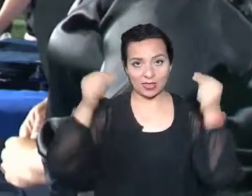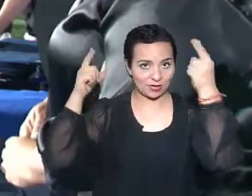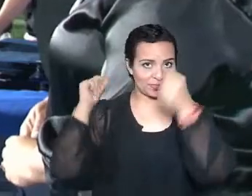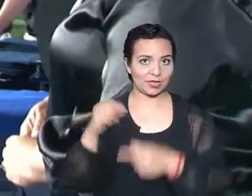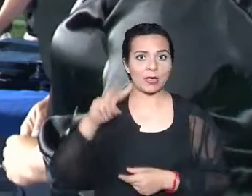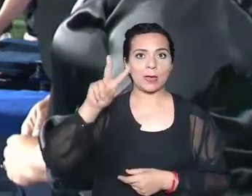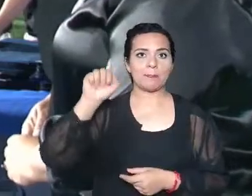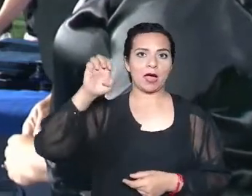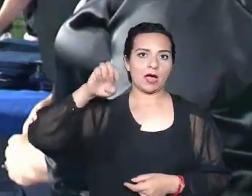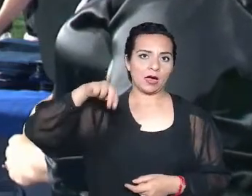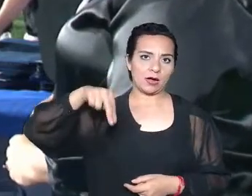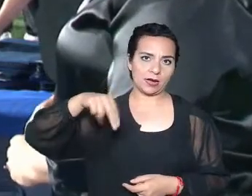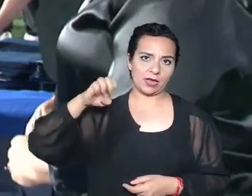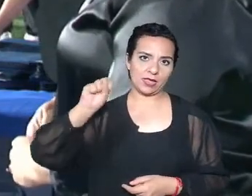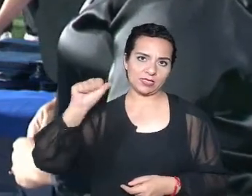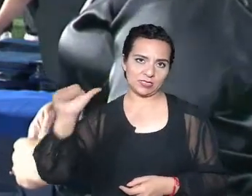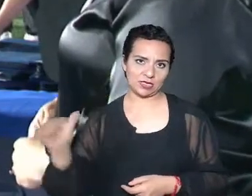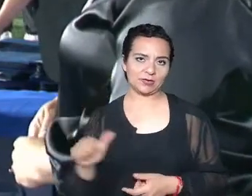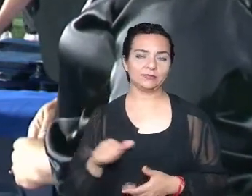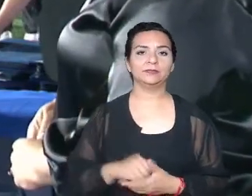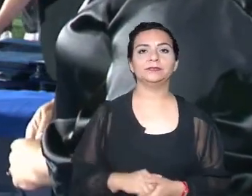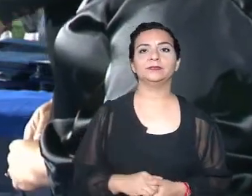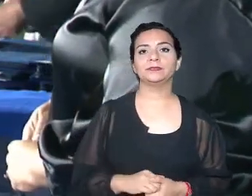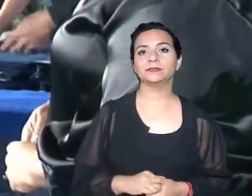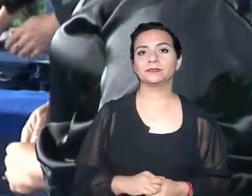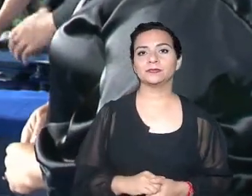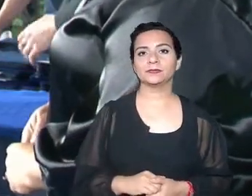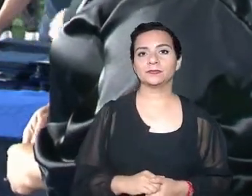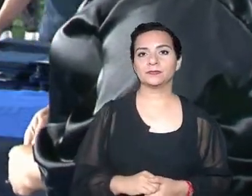graduantes, Vanessa León Valderas.